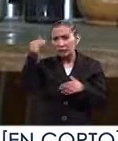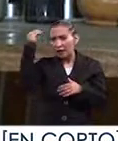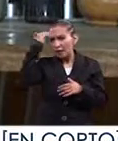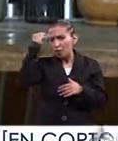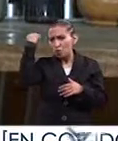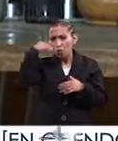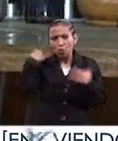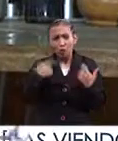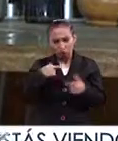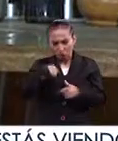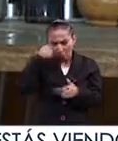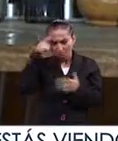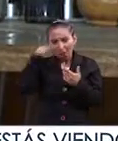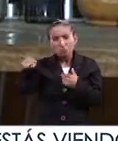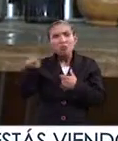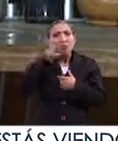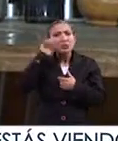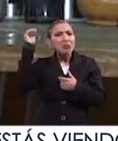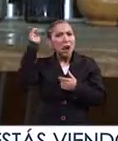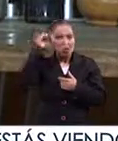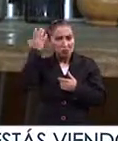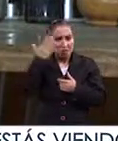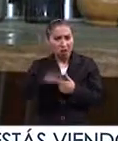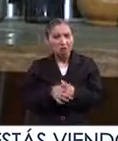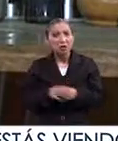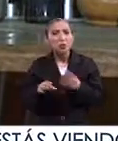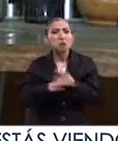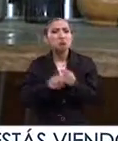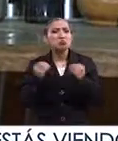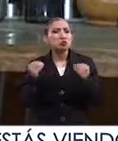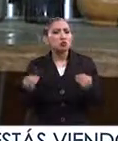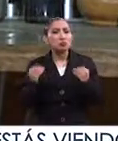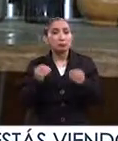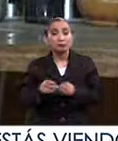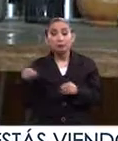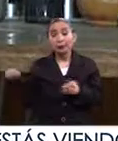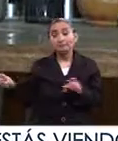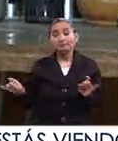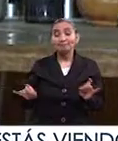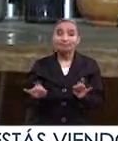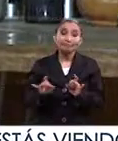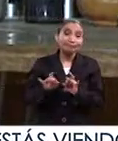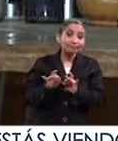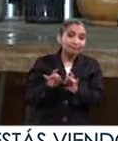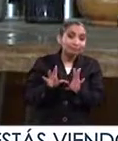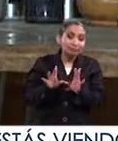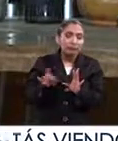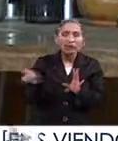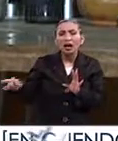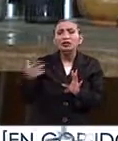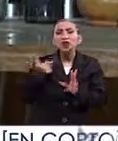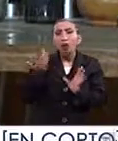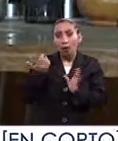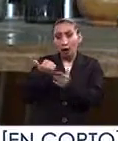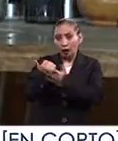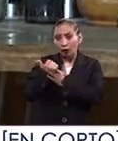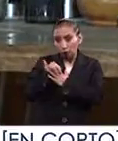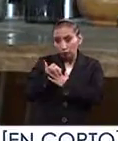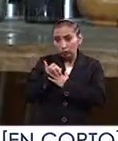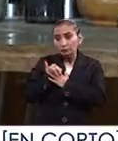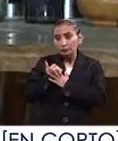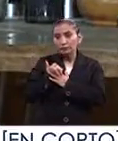sabiduría, ¿no? Yo estoy convencido que era una mujer muy sabia, ¿no? Y que en un momento dado lo que me ayudó